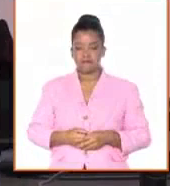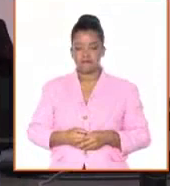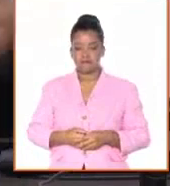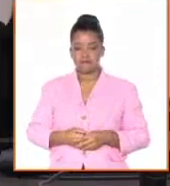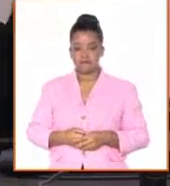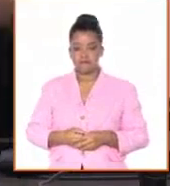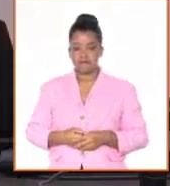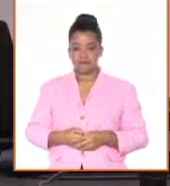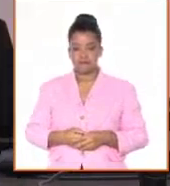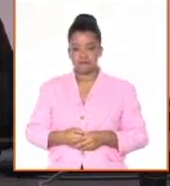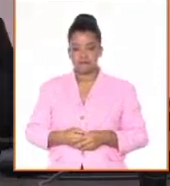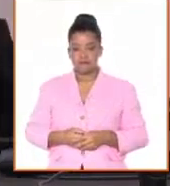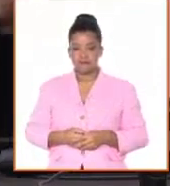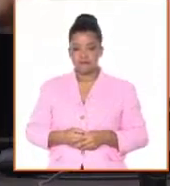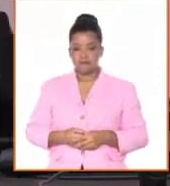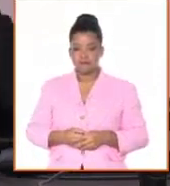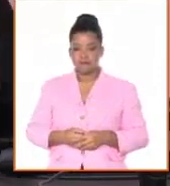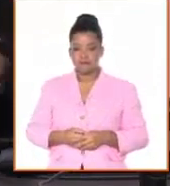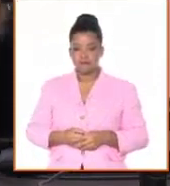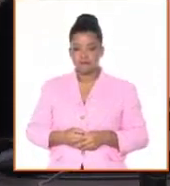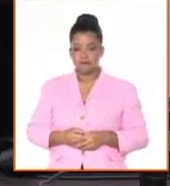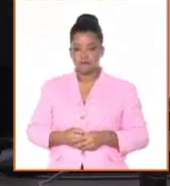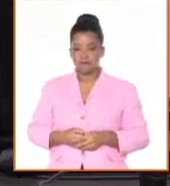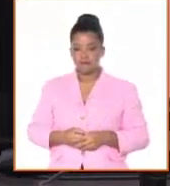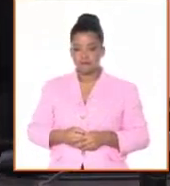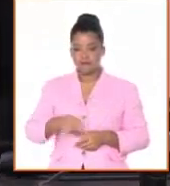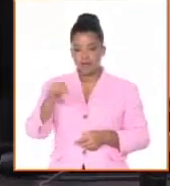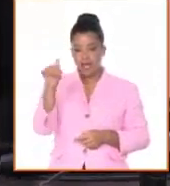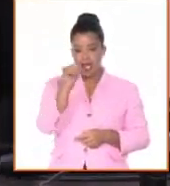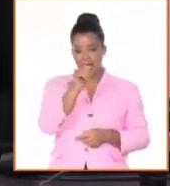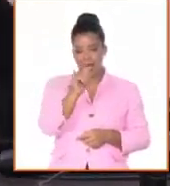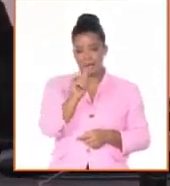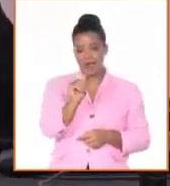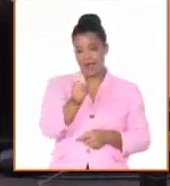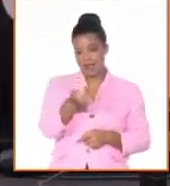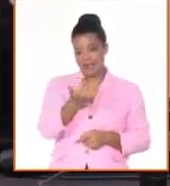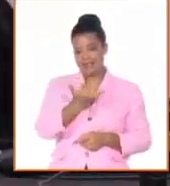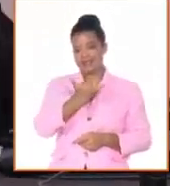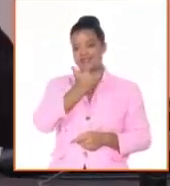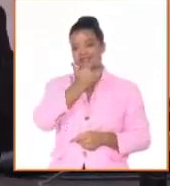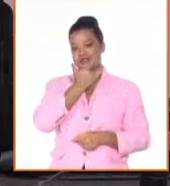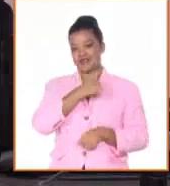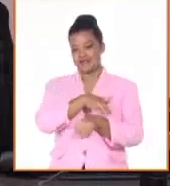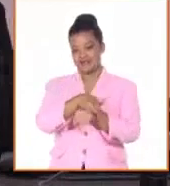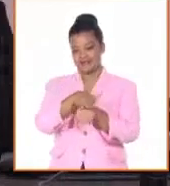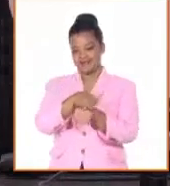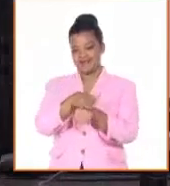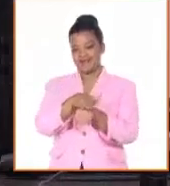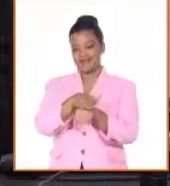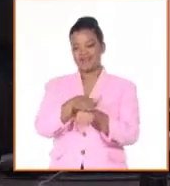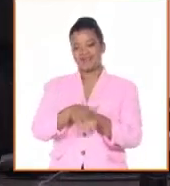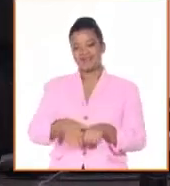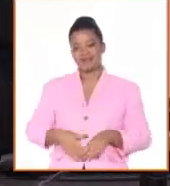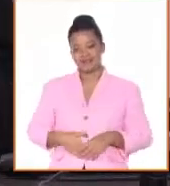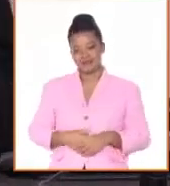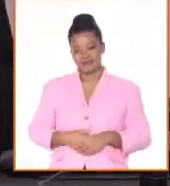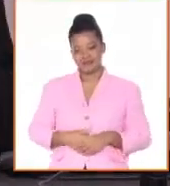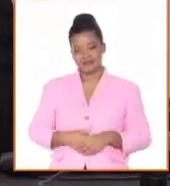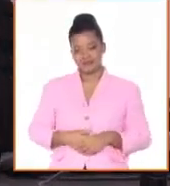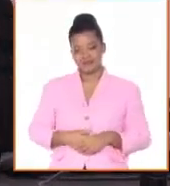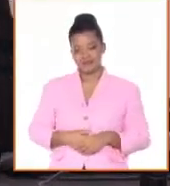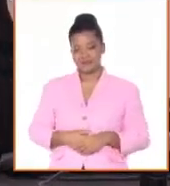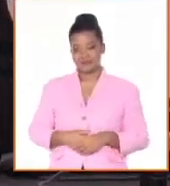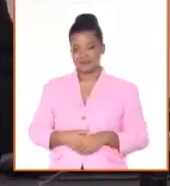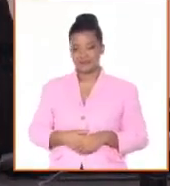digitales la cámara no es parte de la pregunta sino también parte de hacer un programa en vivo vamos a